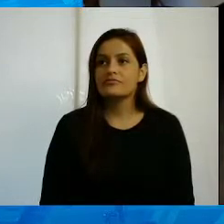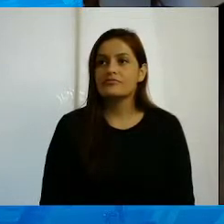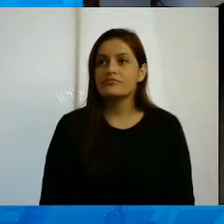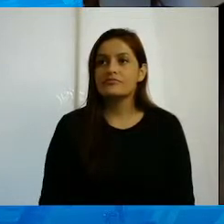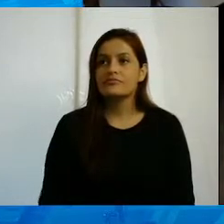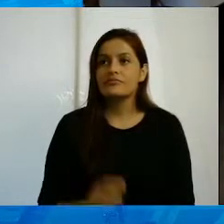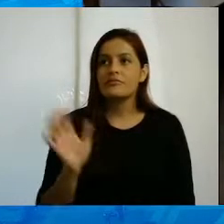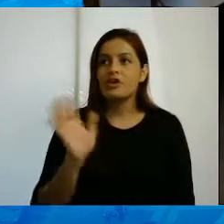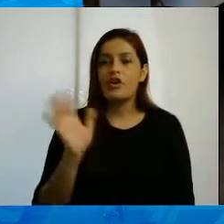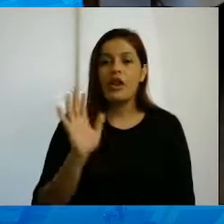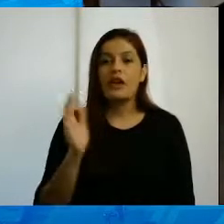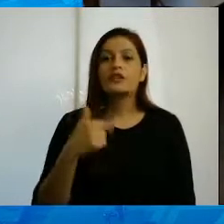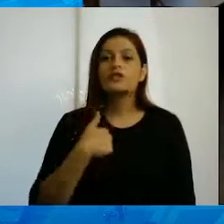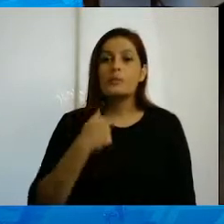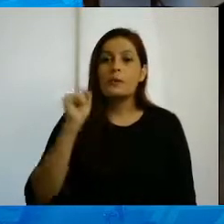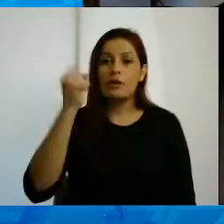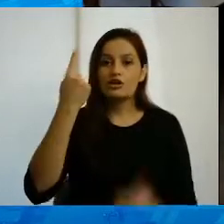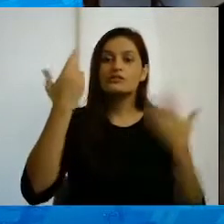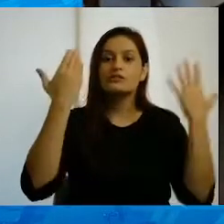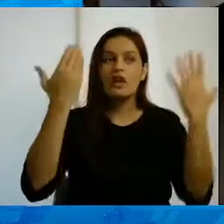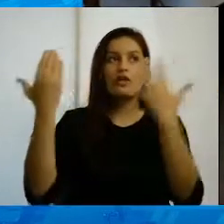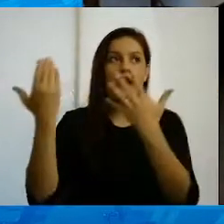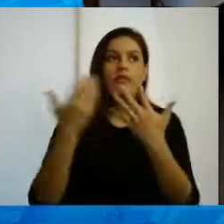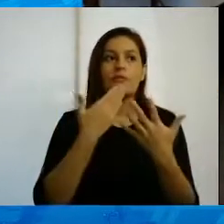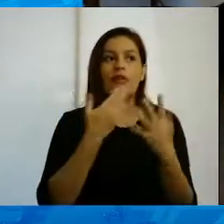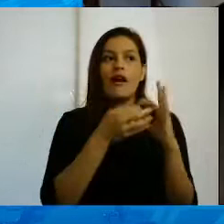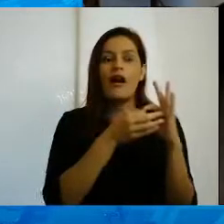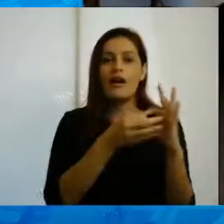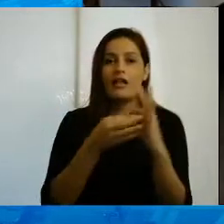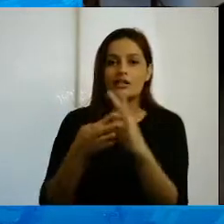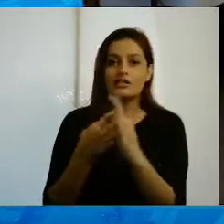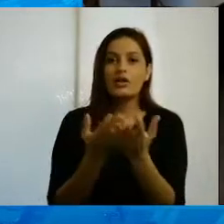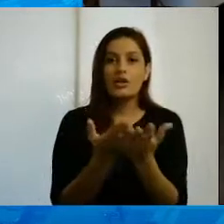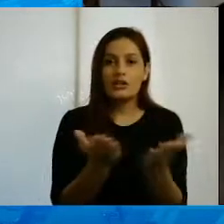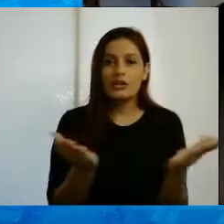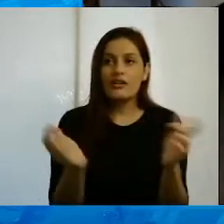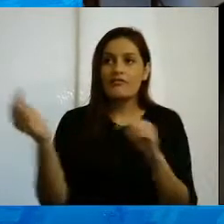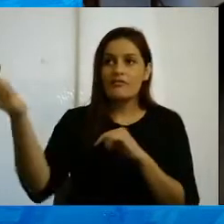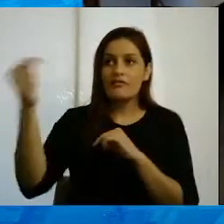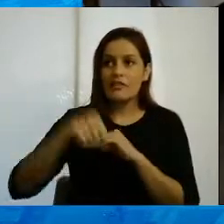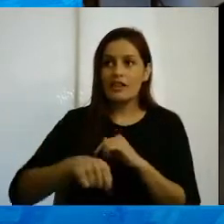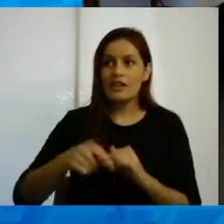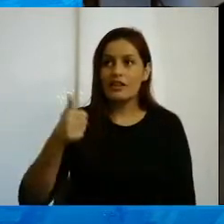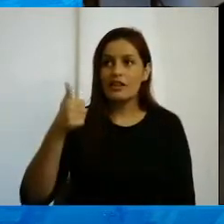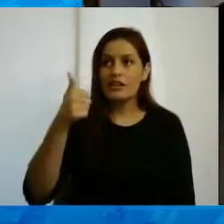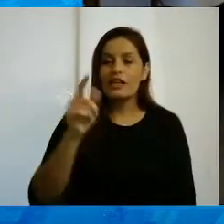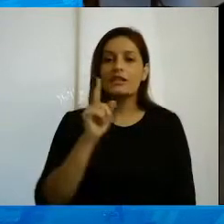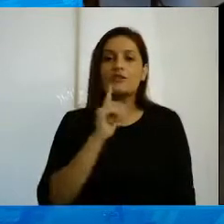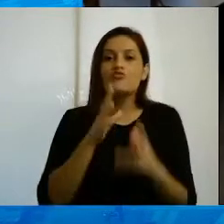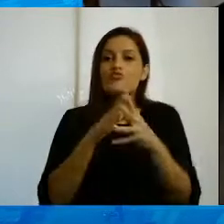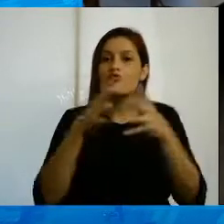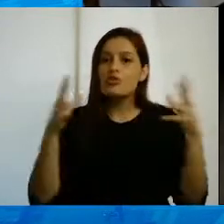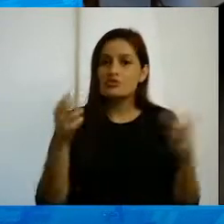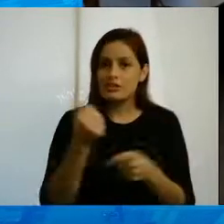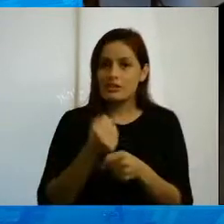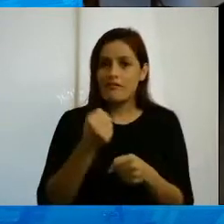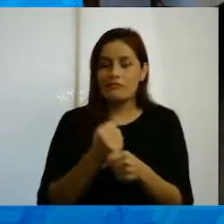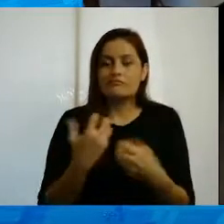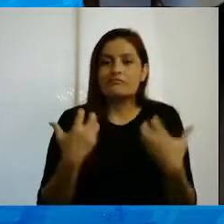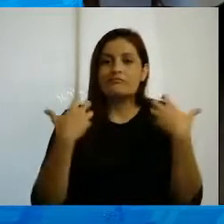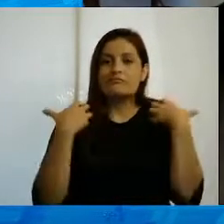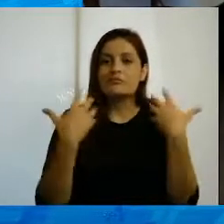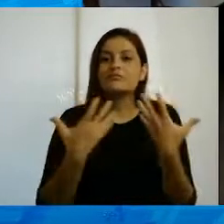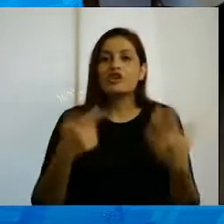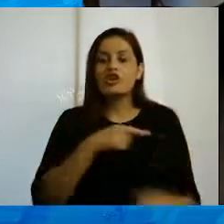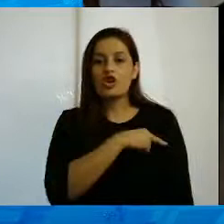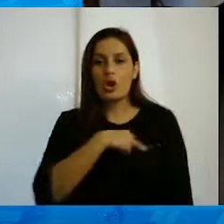Hola, saludarla y agradecer la instancia también de estar acá. Tiene harto trabajo en una provincia bien grande. Mi